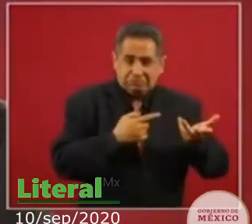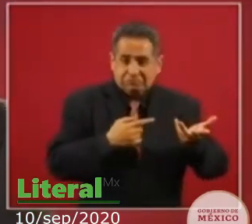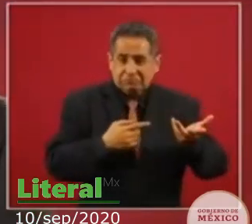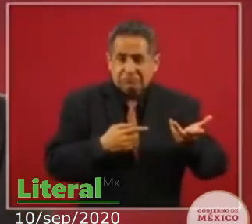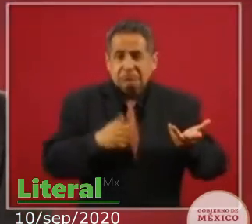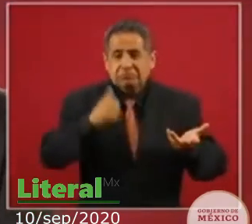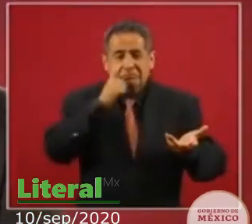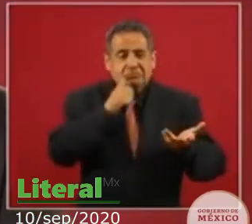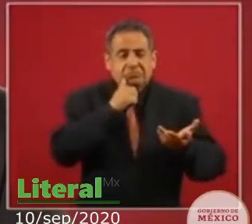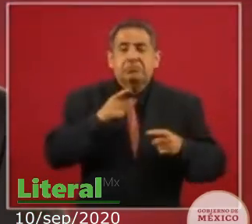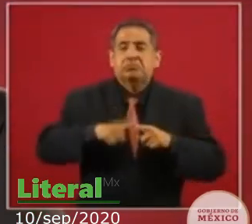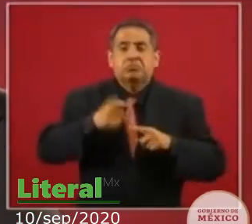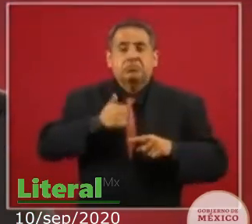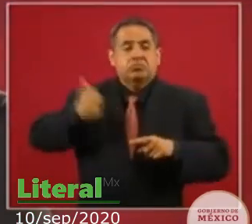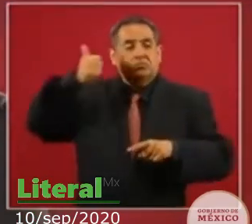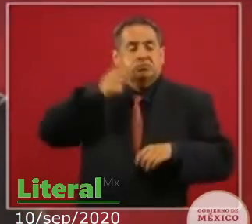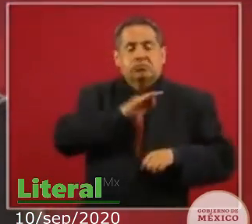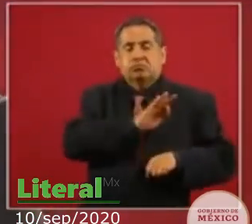Siempre hay protección,